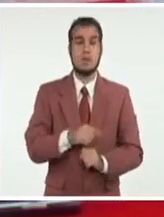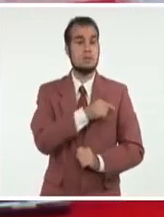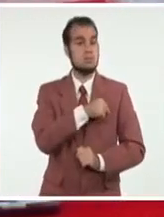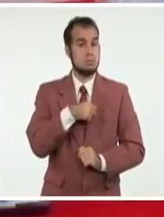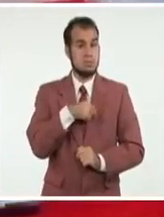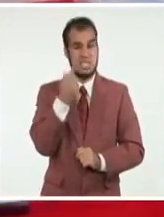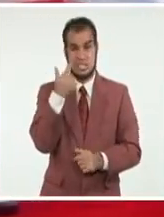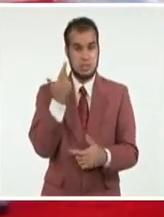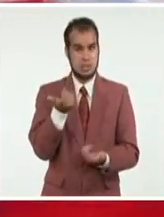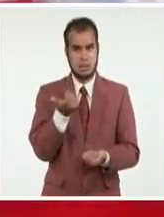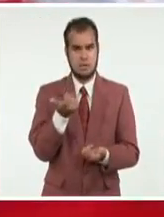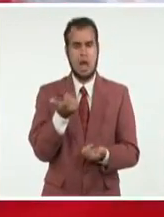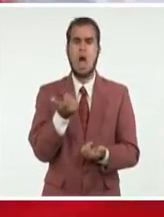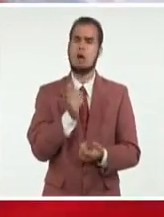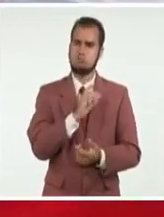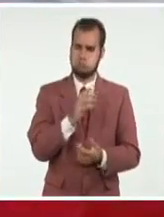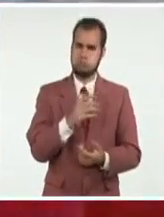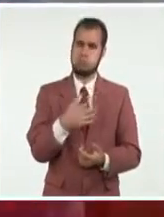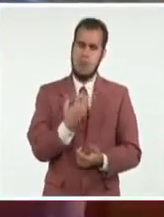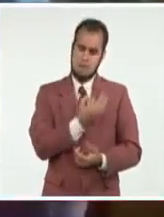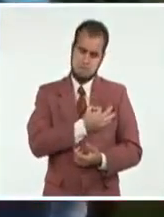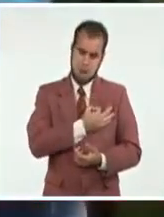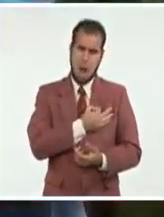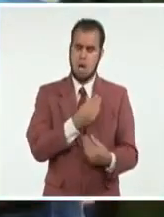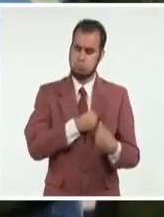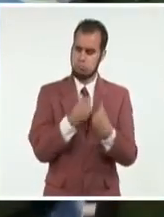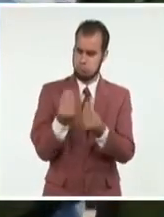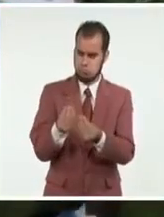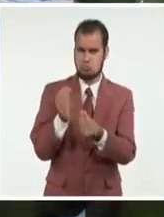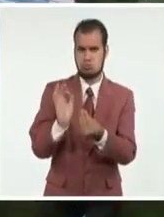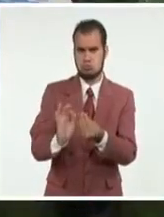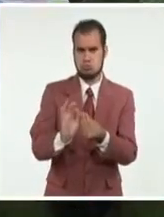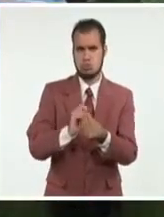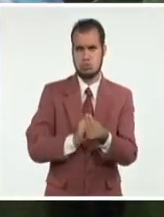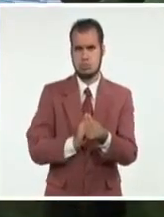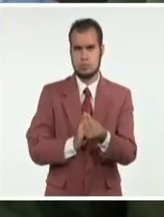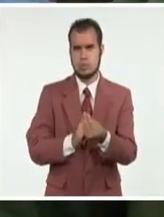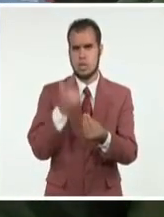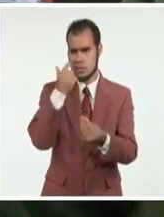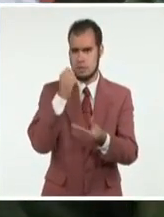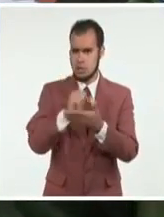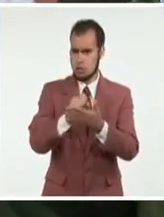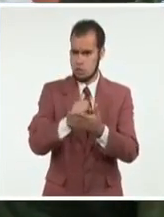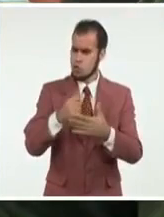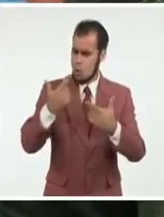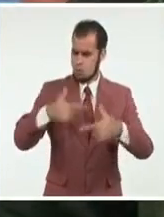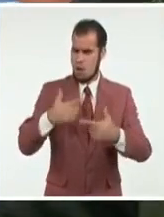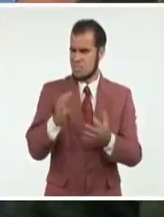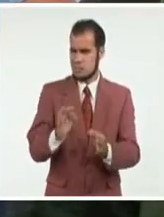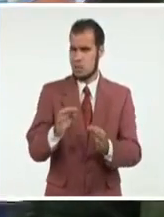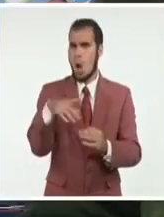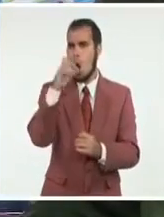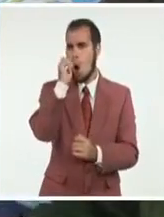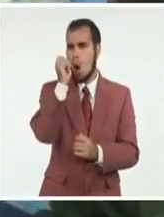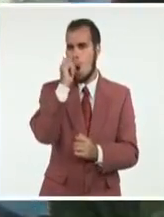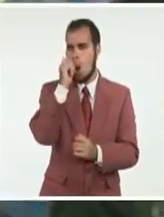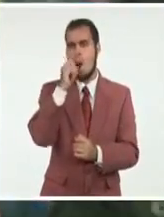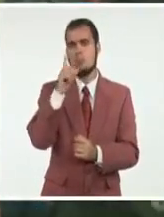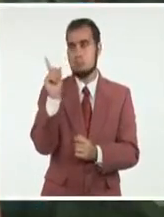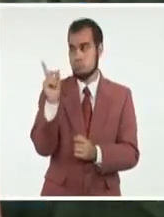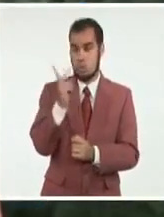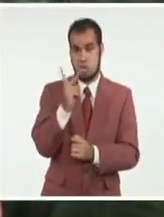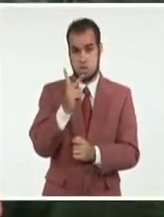actuación, estimuló con la condición elogio a la virtud y la distinción servicio distinguido a Rolando González e Iván